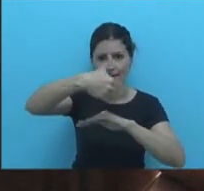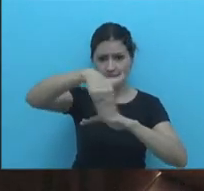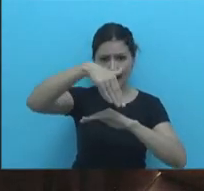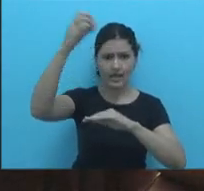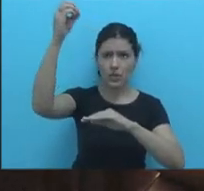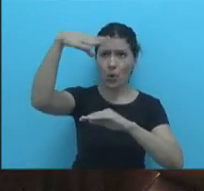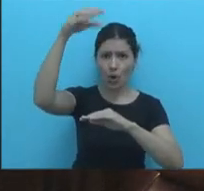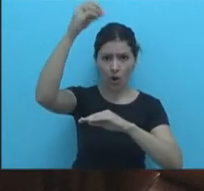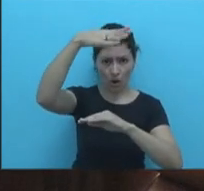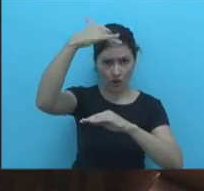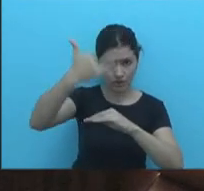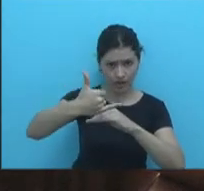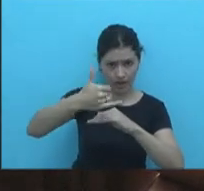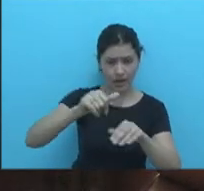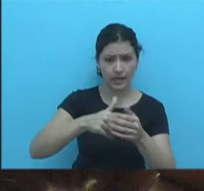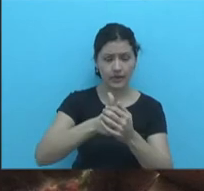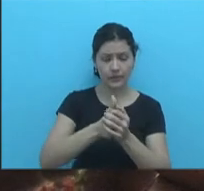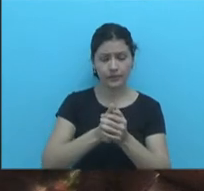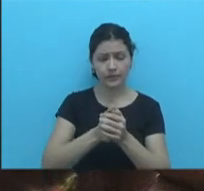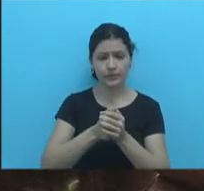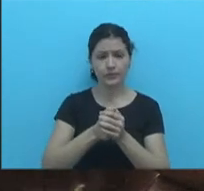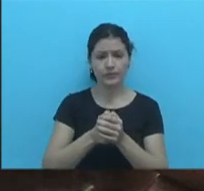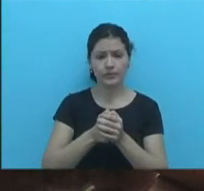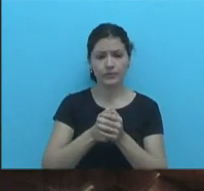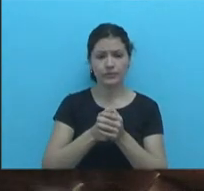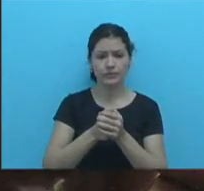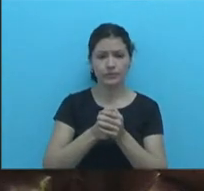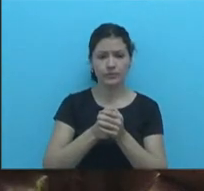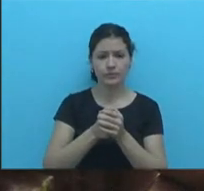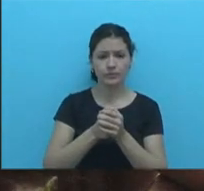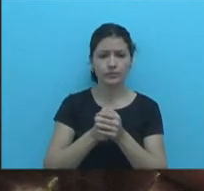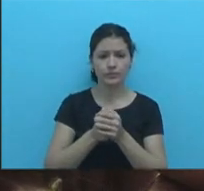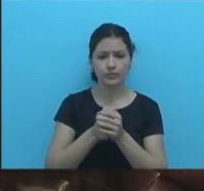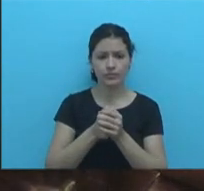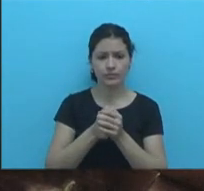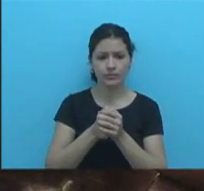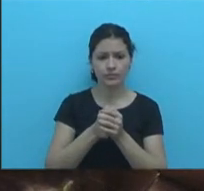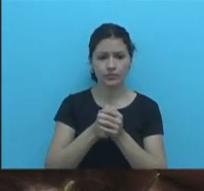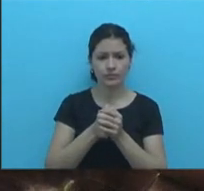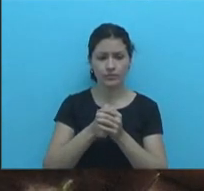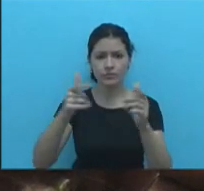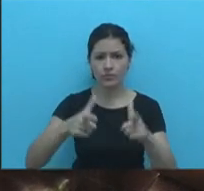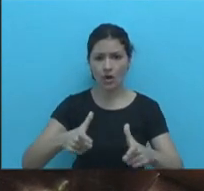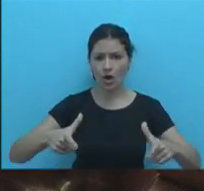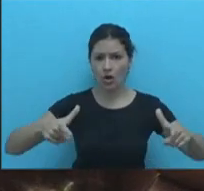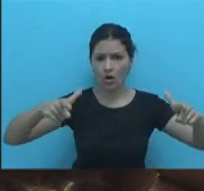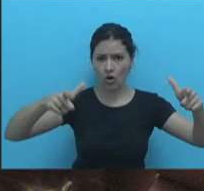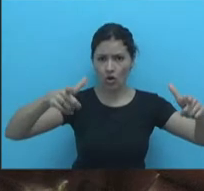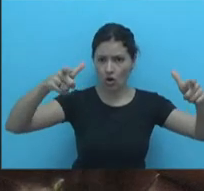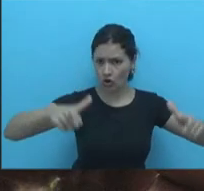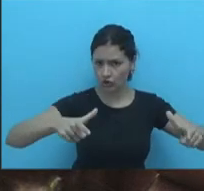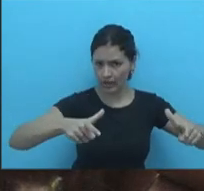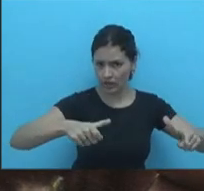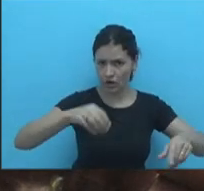2 metros y artefactos de vapor de sodio, provisión de contenedores de residuos cada